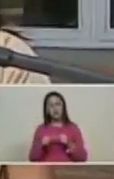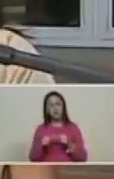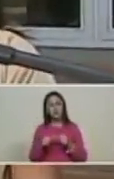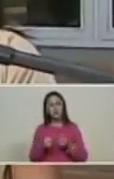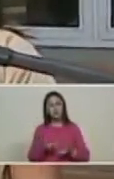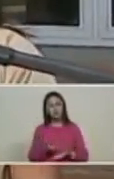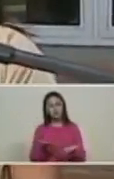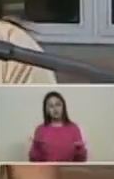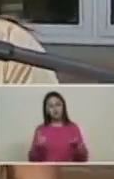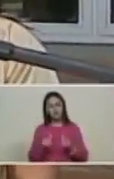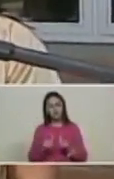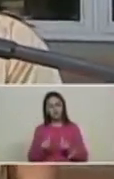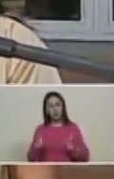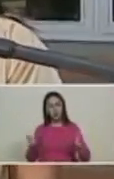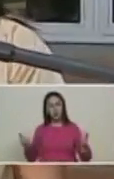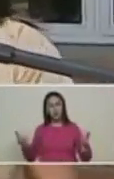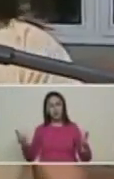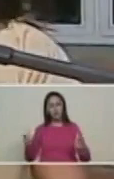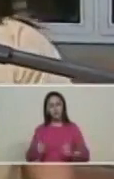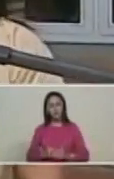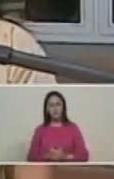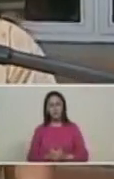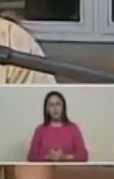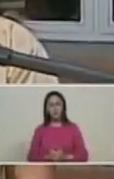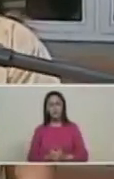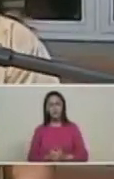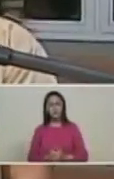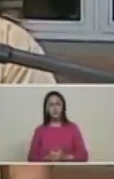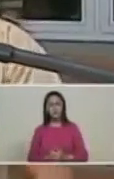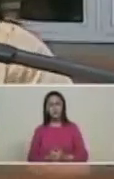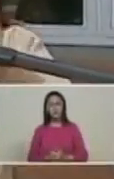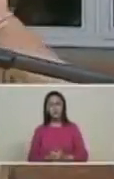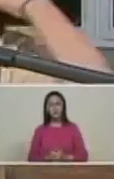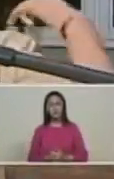y seguimos multiplicando su legado, presidente.